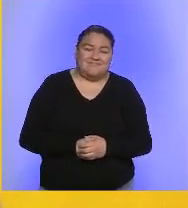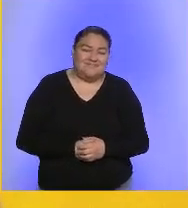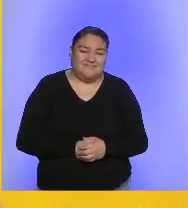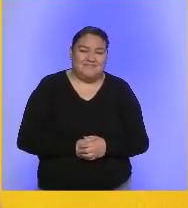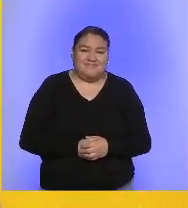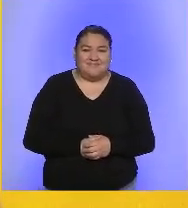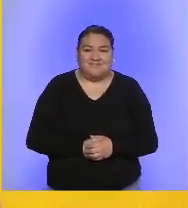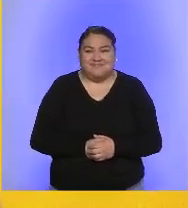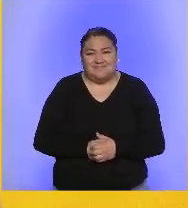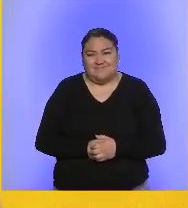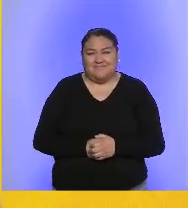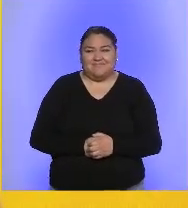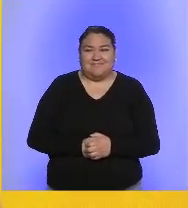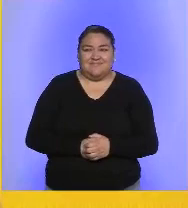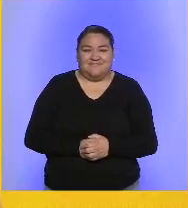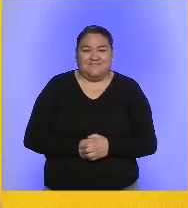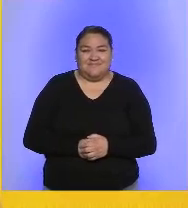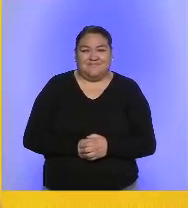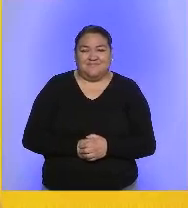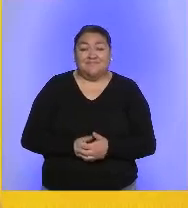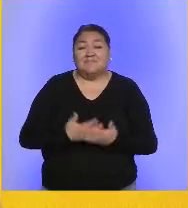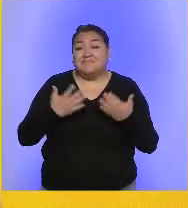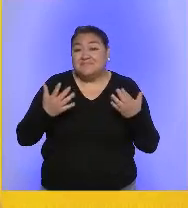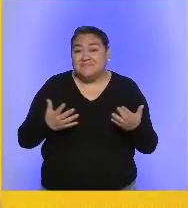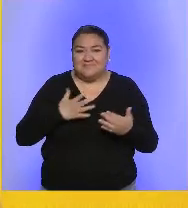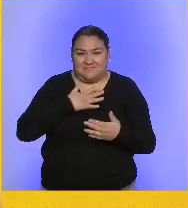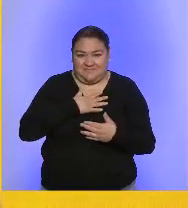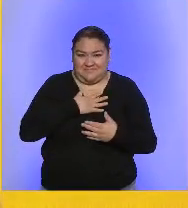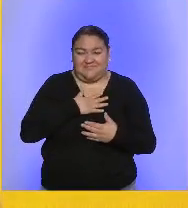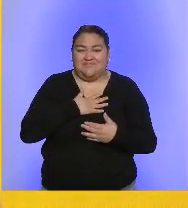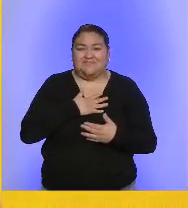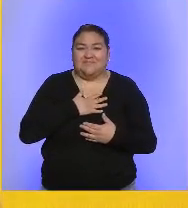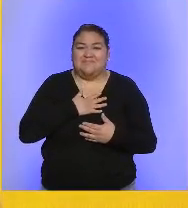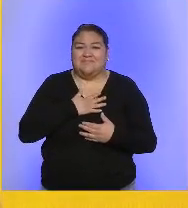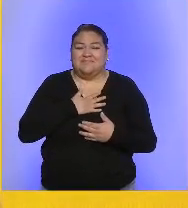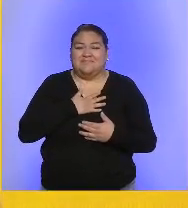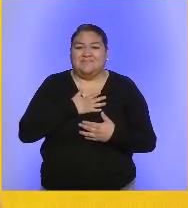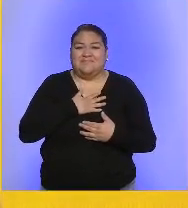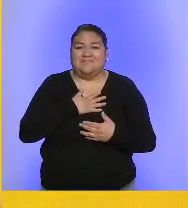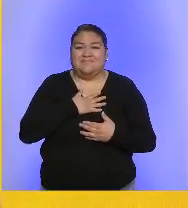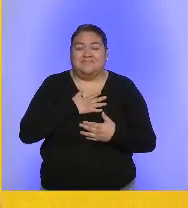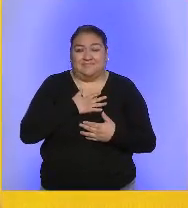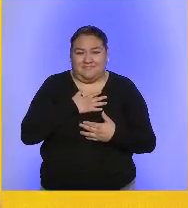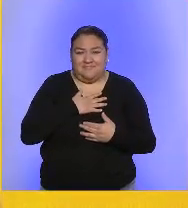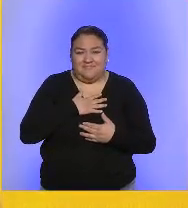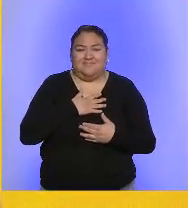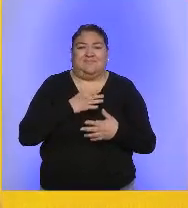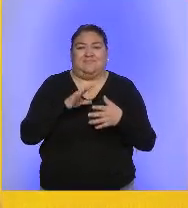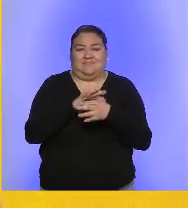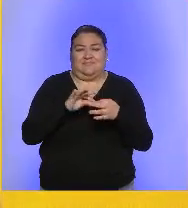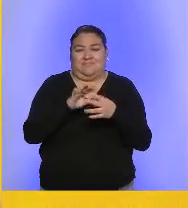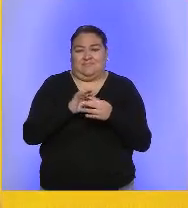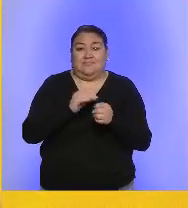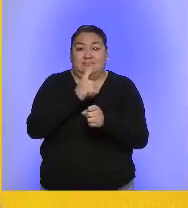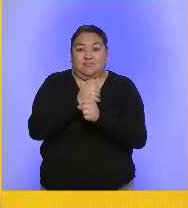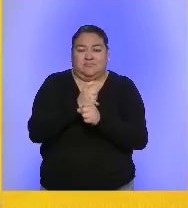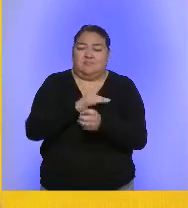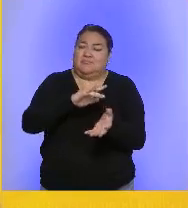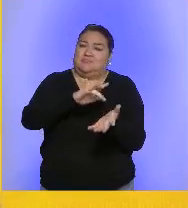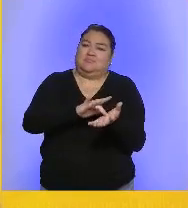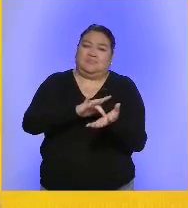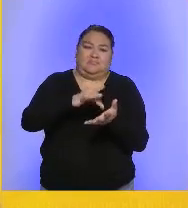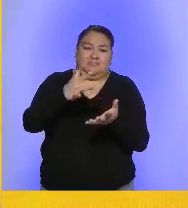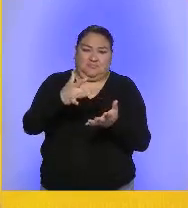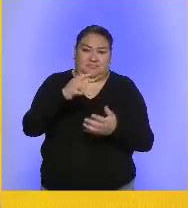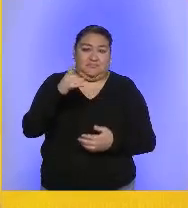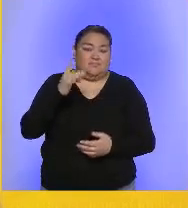En primer término, y desde luego que mi agradecimiento al fiscal, al presidente de